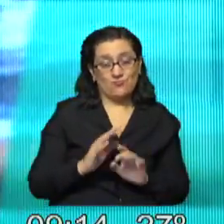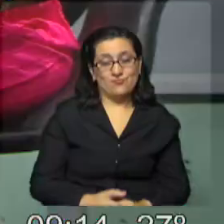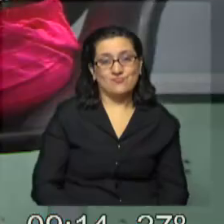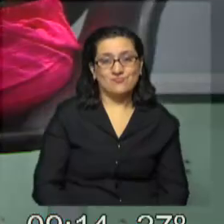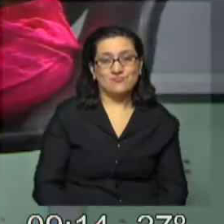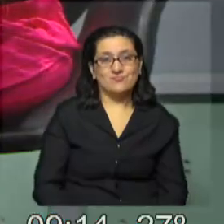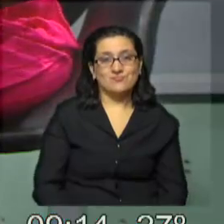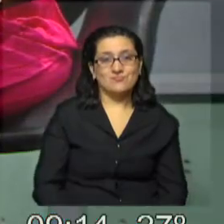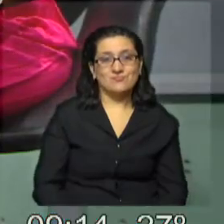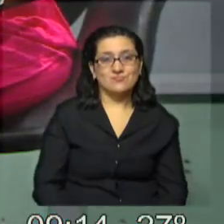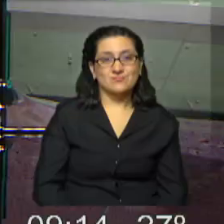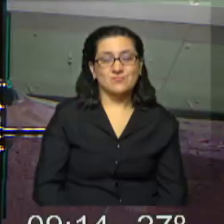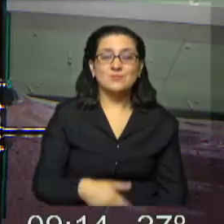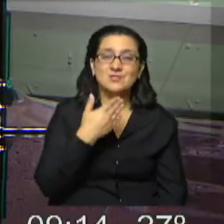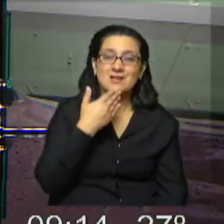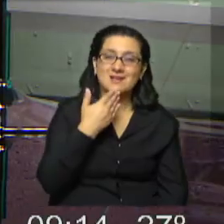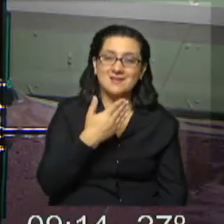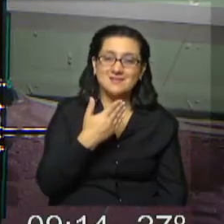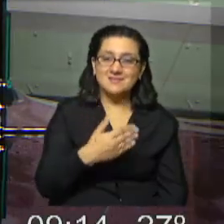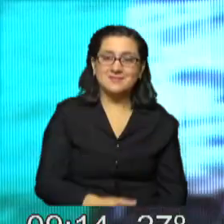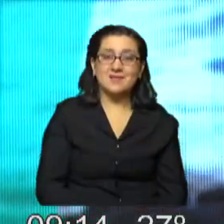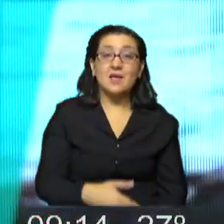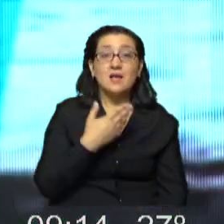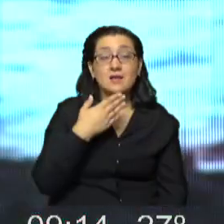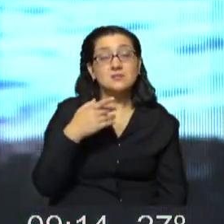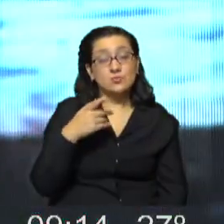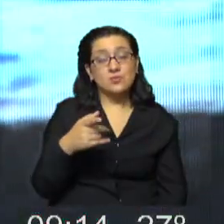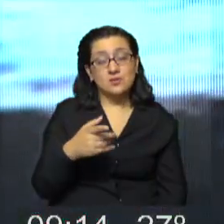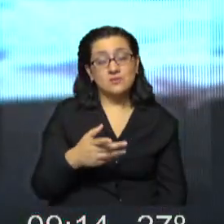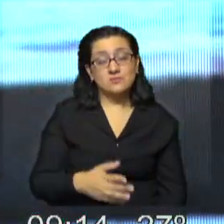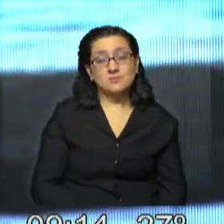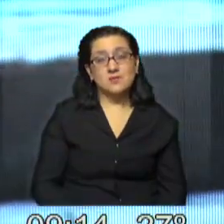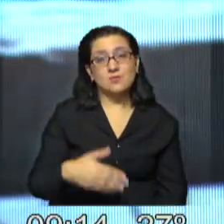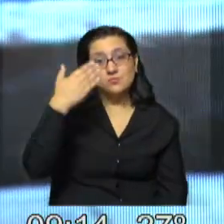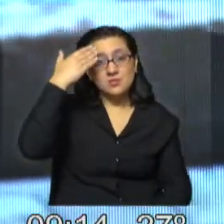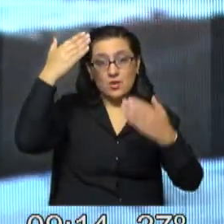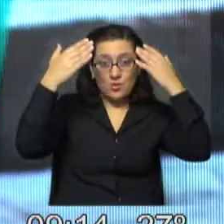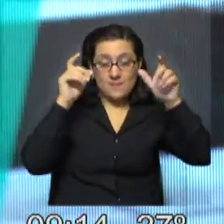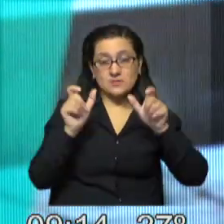Perfecto. Emiliano Mandarse, gracias por estos minutos, ¿eh? No, gracias a ustedes por el espacio como siempre y saludo a la audiencia y buena jornada. Muy bien.